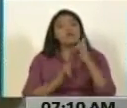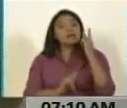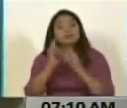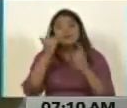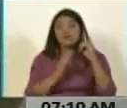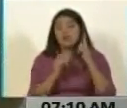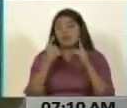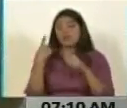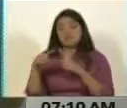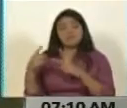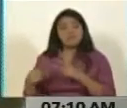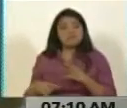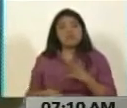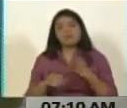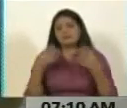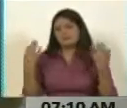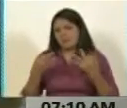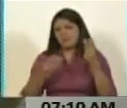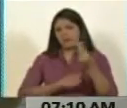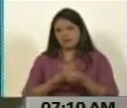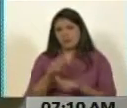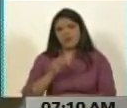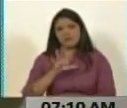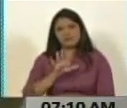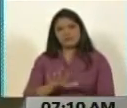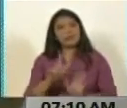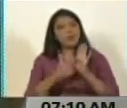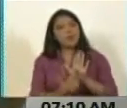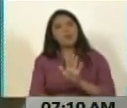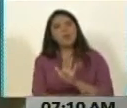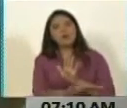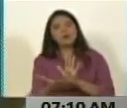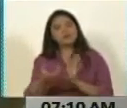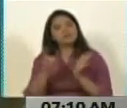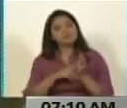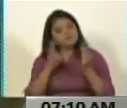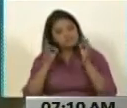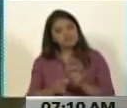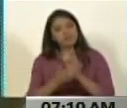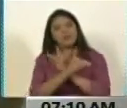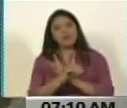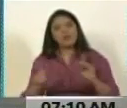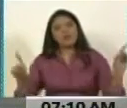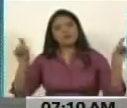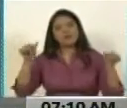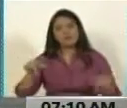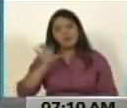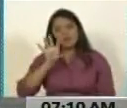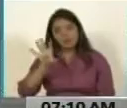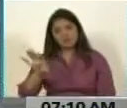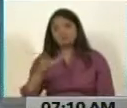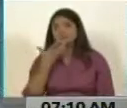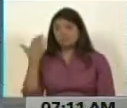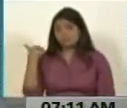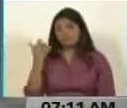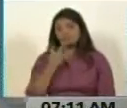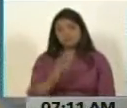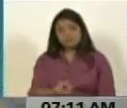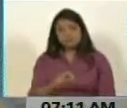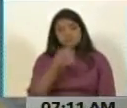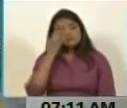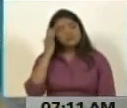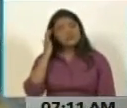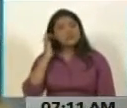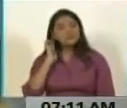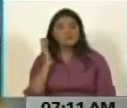plural como los que solemos hacer, demuestra la calidad de democracia que nosotros tenemos en nuestro país. Tú, lo decíamos antes,